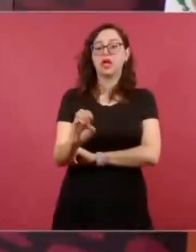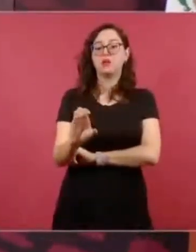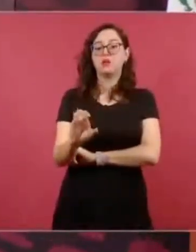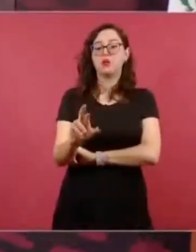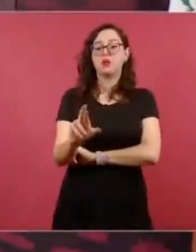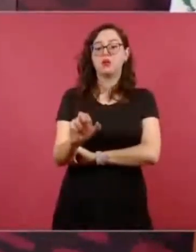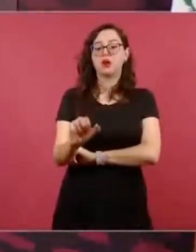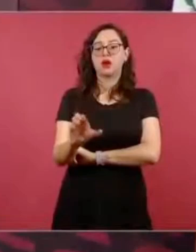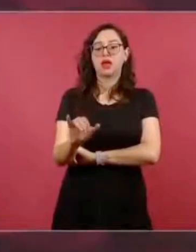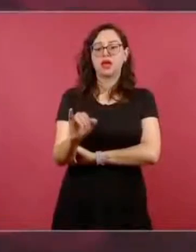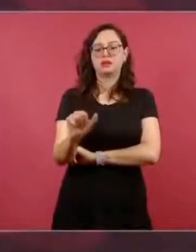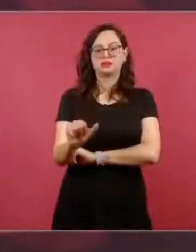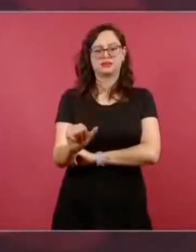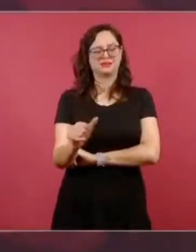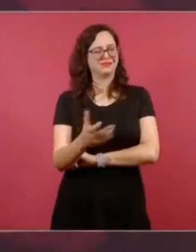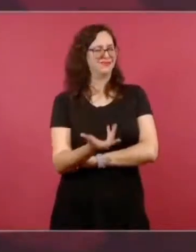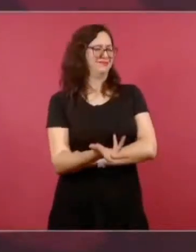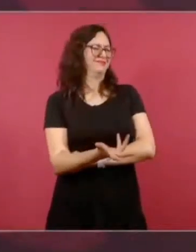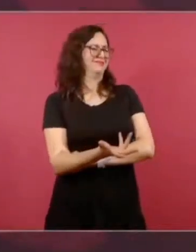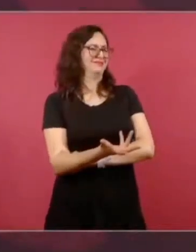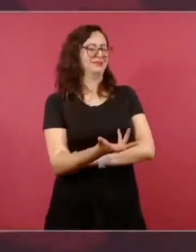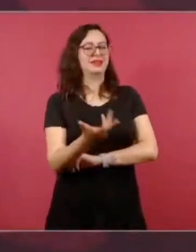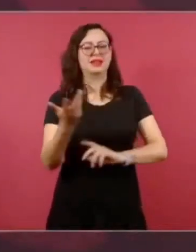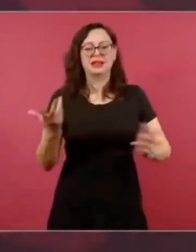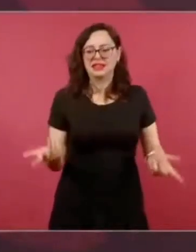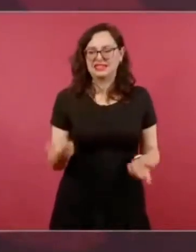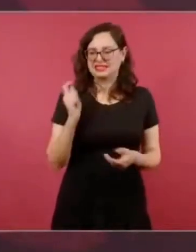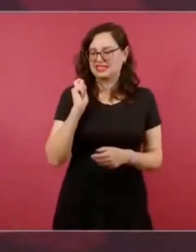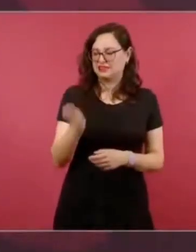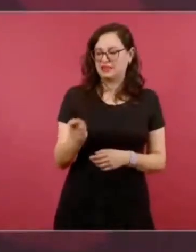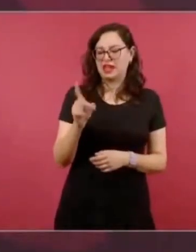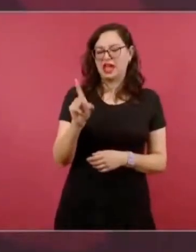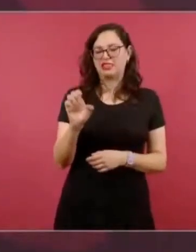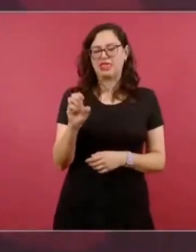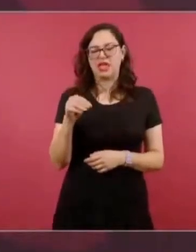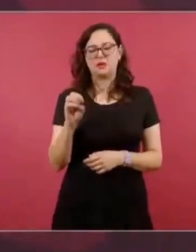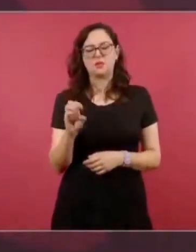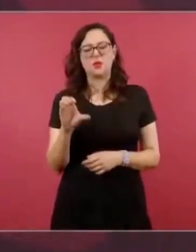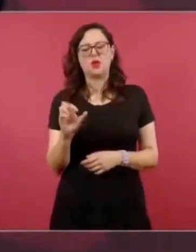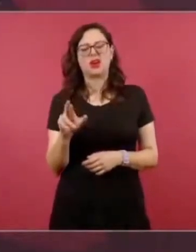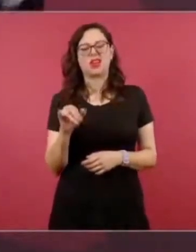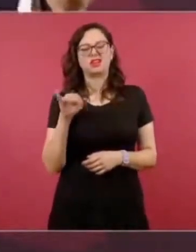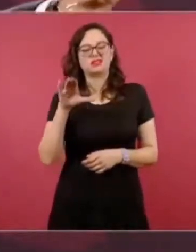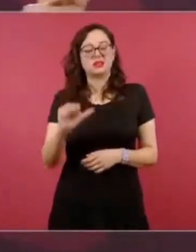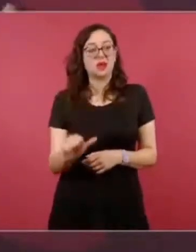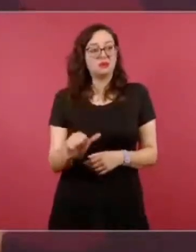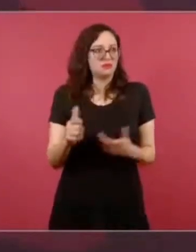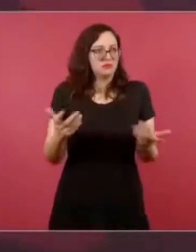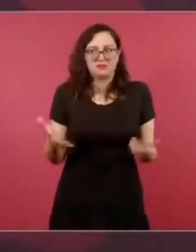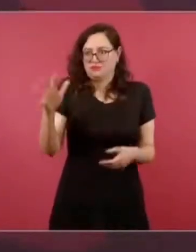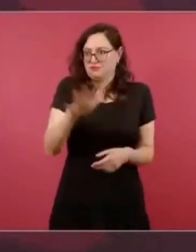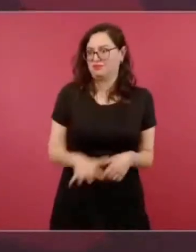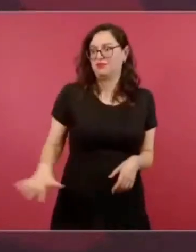porque la democracia es el gobierno del pueblo, para el pueblo, con el pueblo. ¿Qué les va a interesar el pueblo